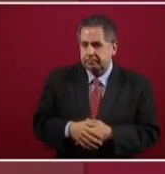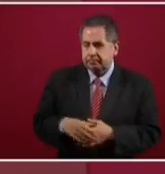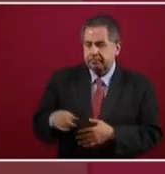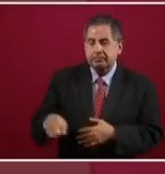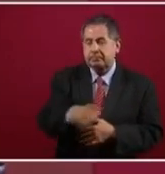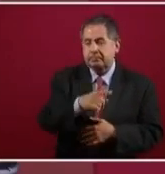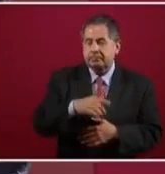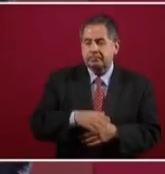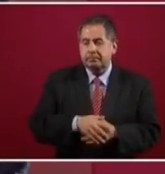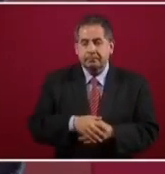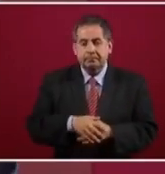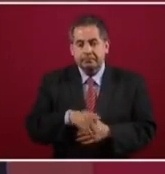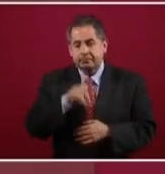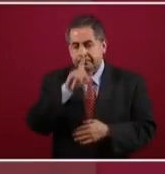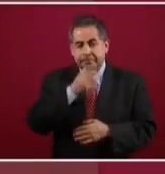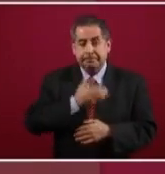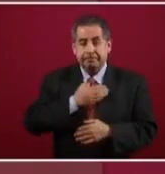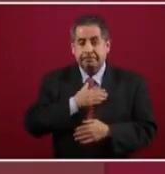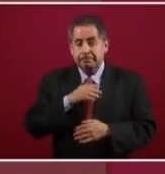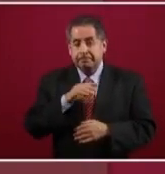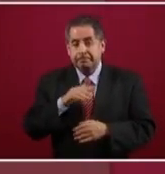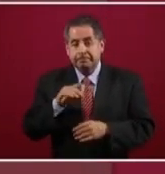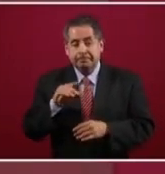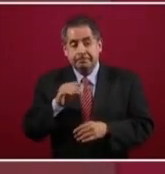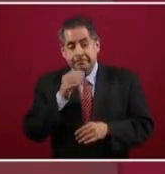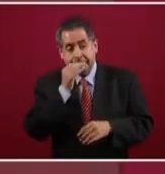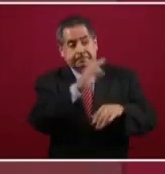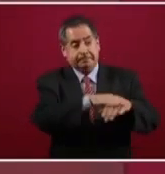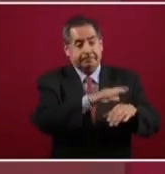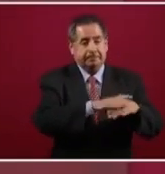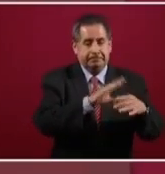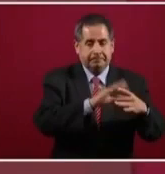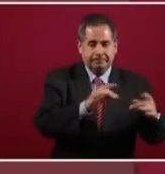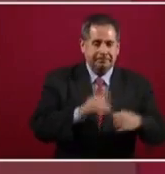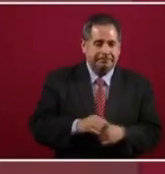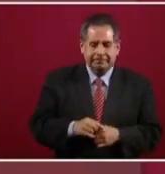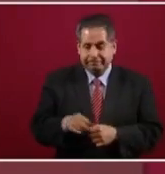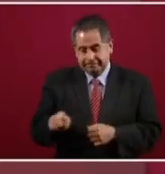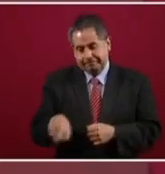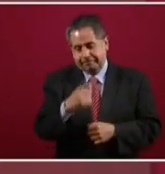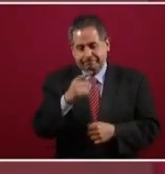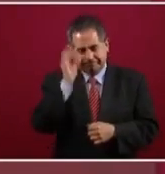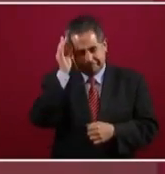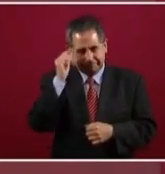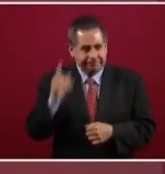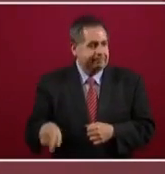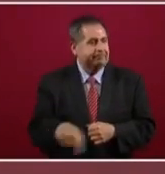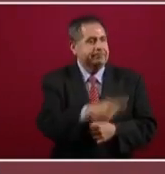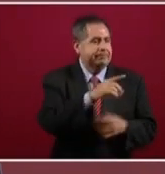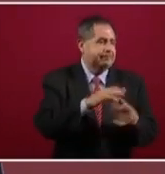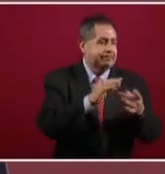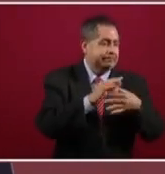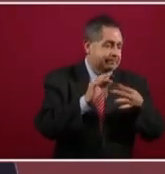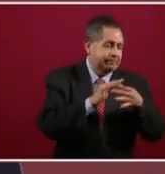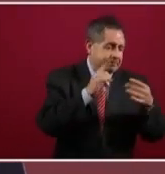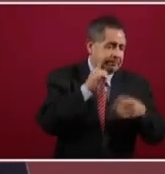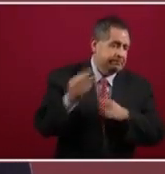a una paloma mensajera o a un pájaro mensajero